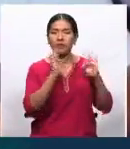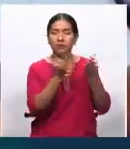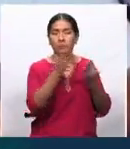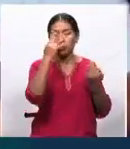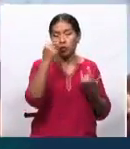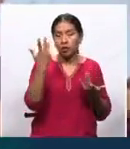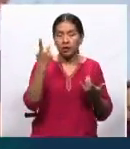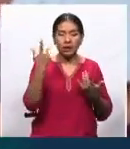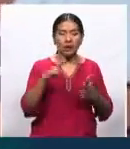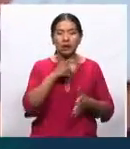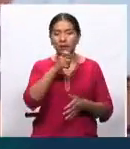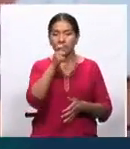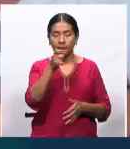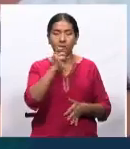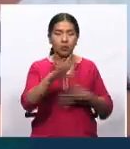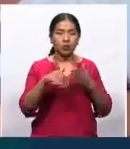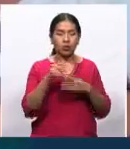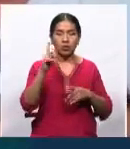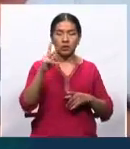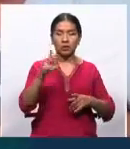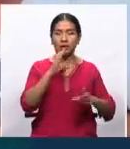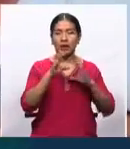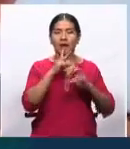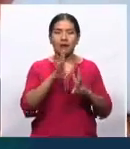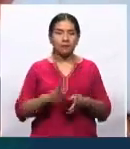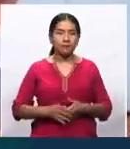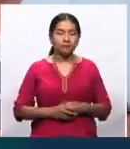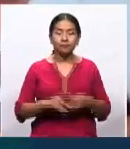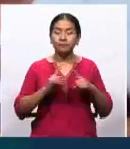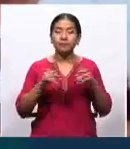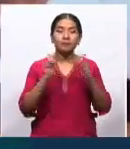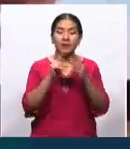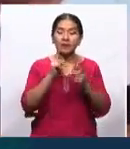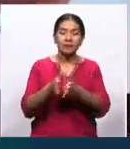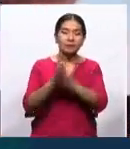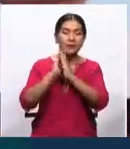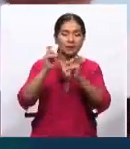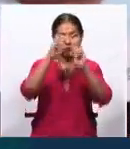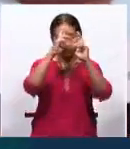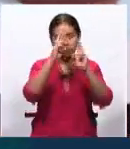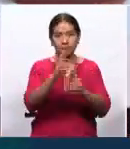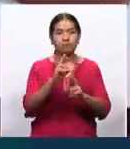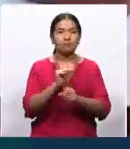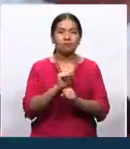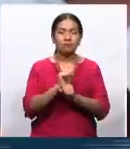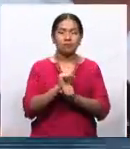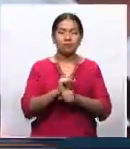a los medios y expresar su rechazo al bloqueo cívico y pedir respeto al trabajo.